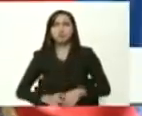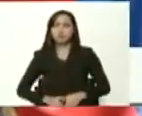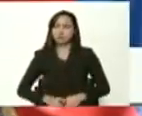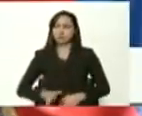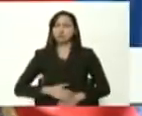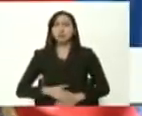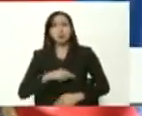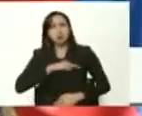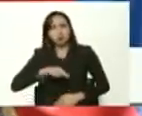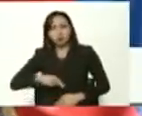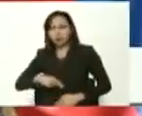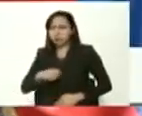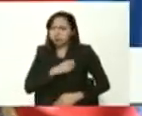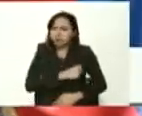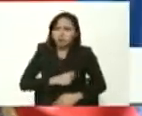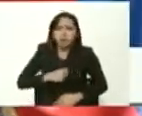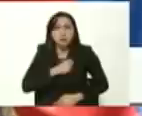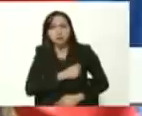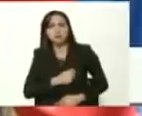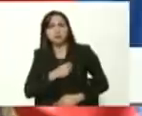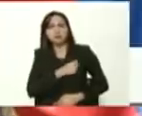de todos nosotros.